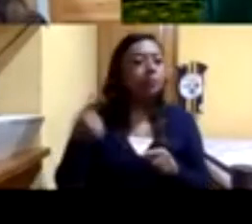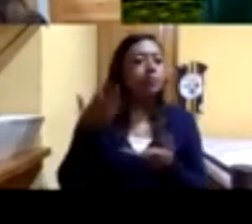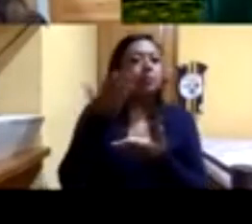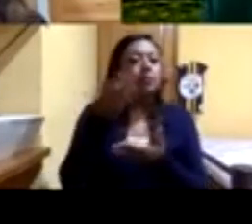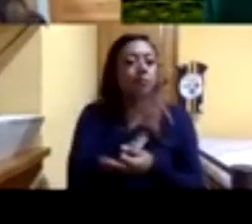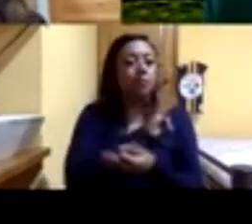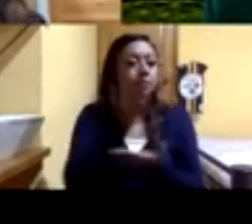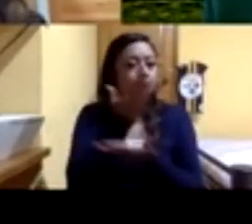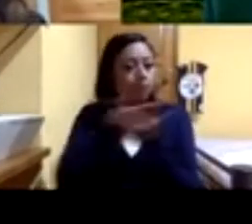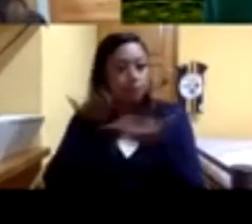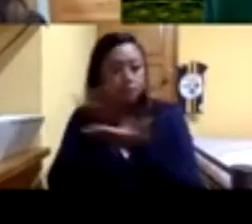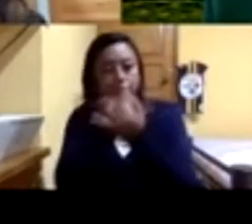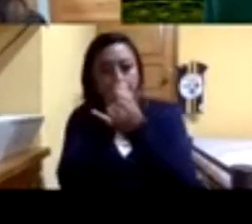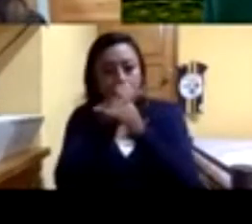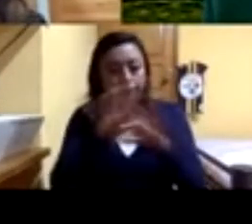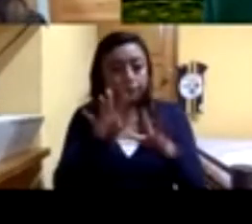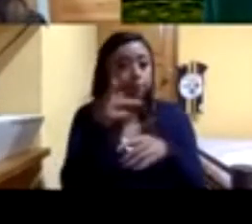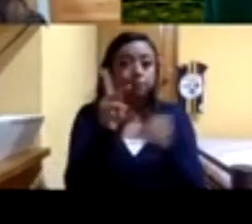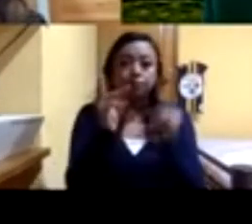clave que la ciudadanía